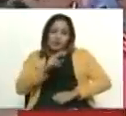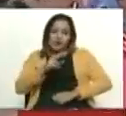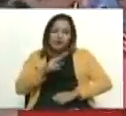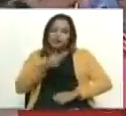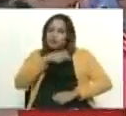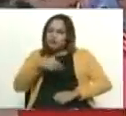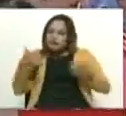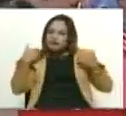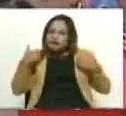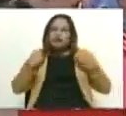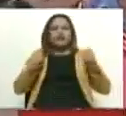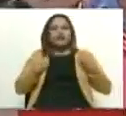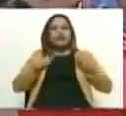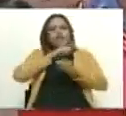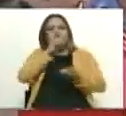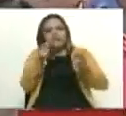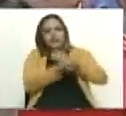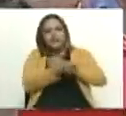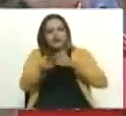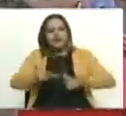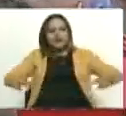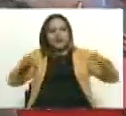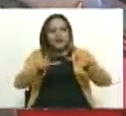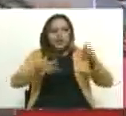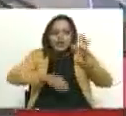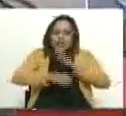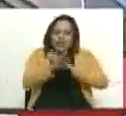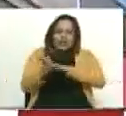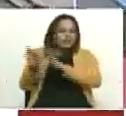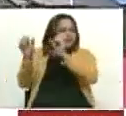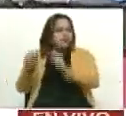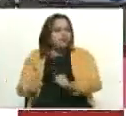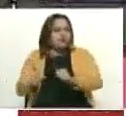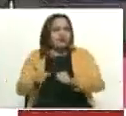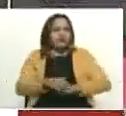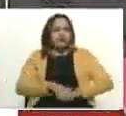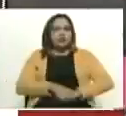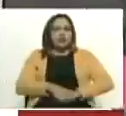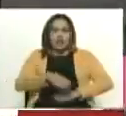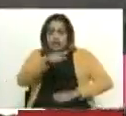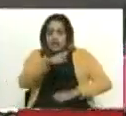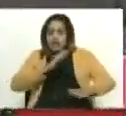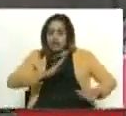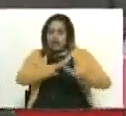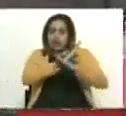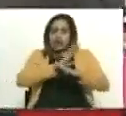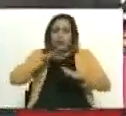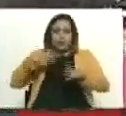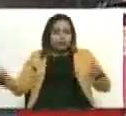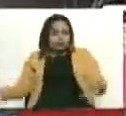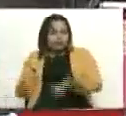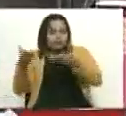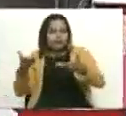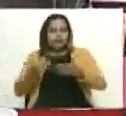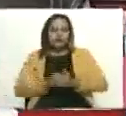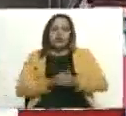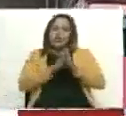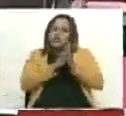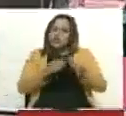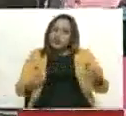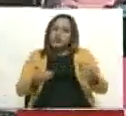esto, transformar esos espacios, ir consolidando a través de este bloqueo, salir adelante en todo lo que ha sido